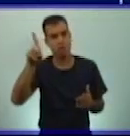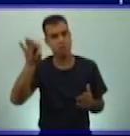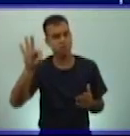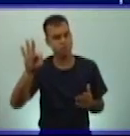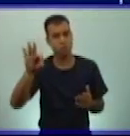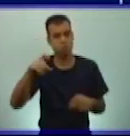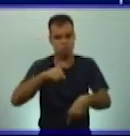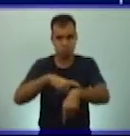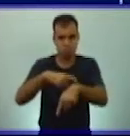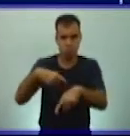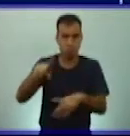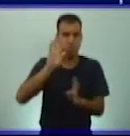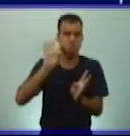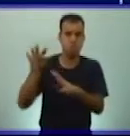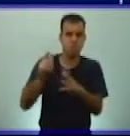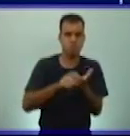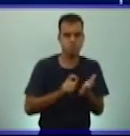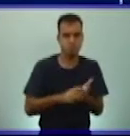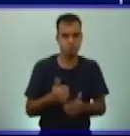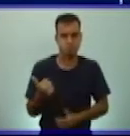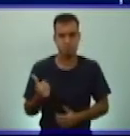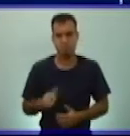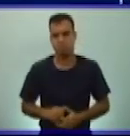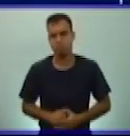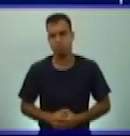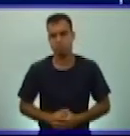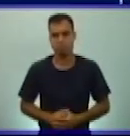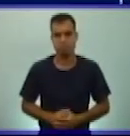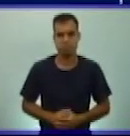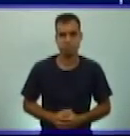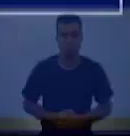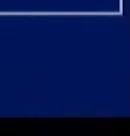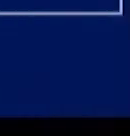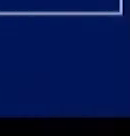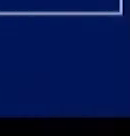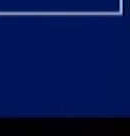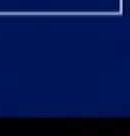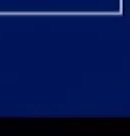dar unos segundos para que anoten el asunto en sus libretas.